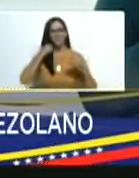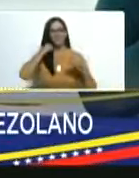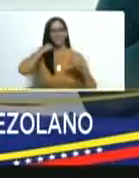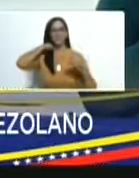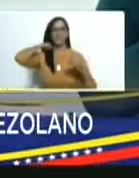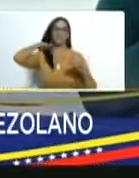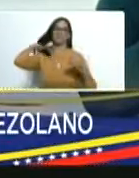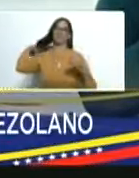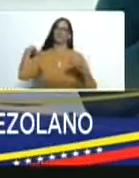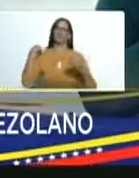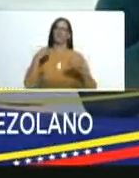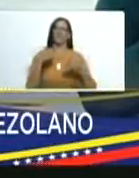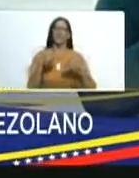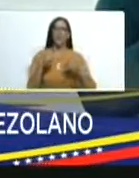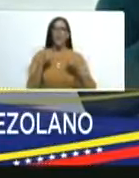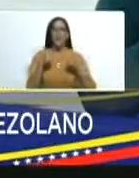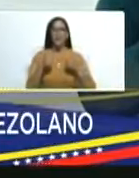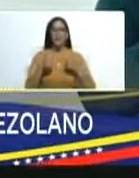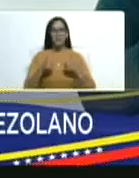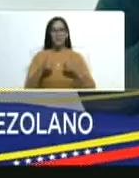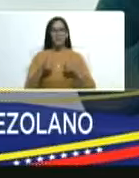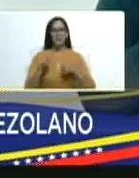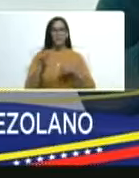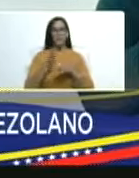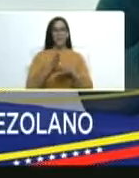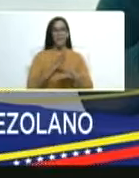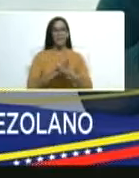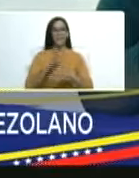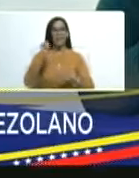Es bien bueno porque él era de Acción Democrática